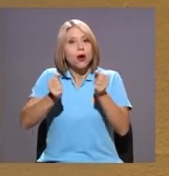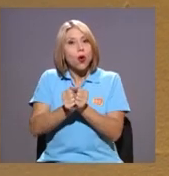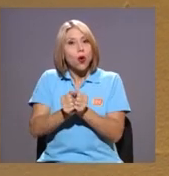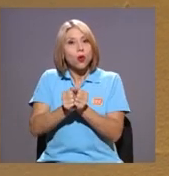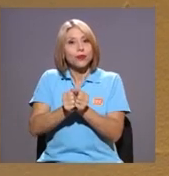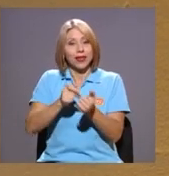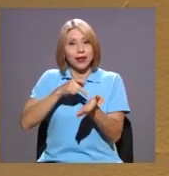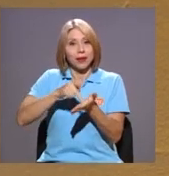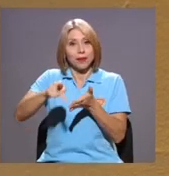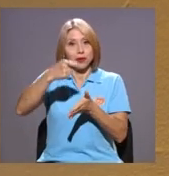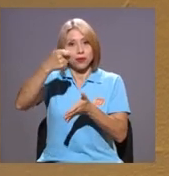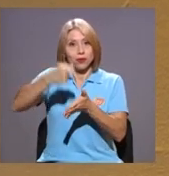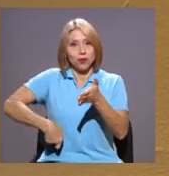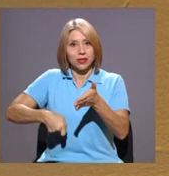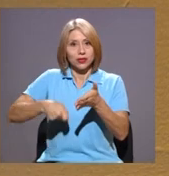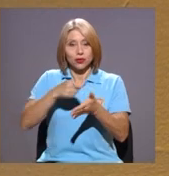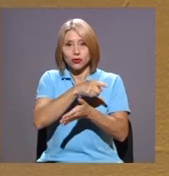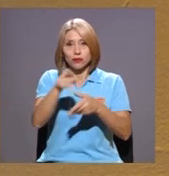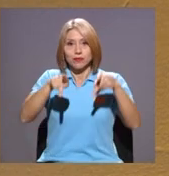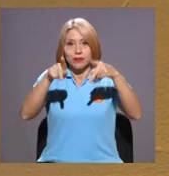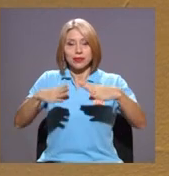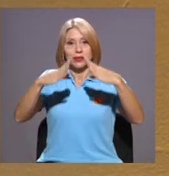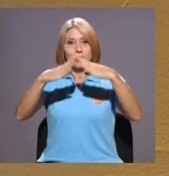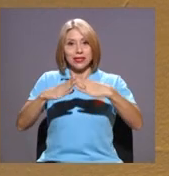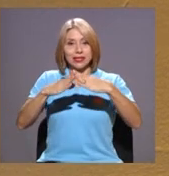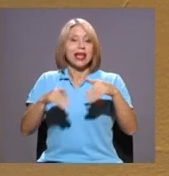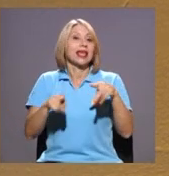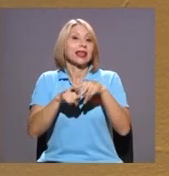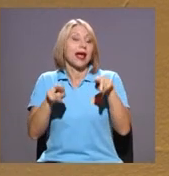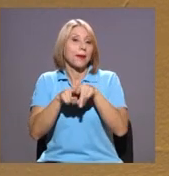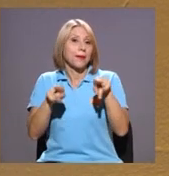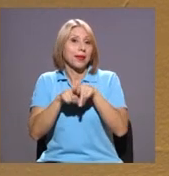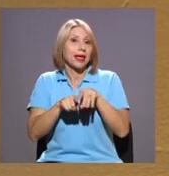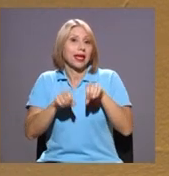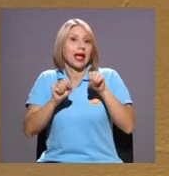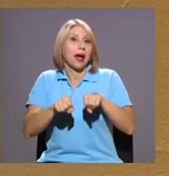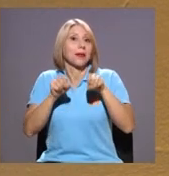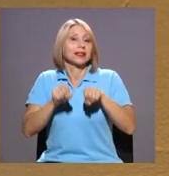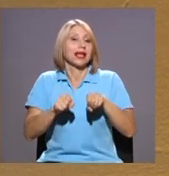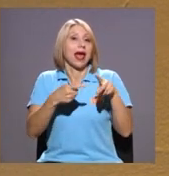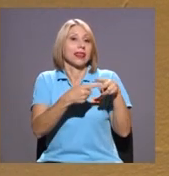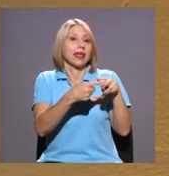tributan los habitantes y la capacidad de endeudamiento de doña Rocío Aguilar.